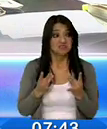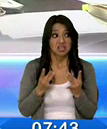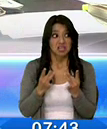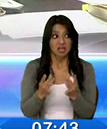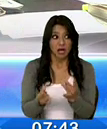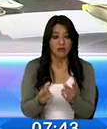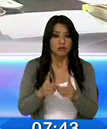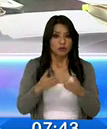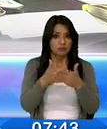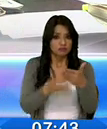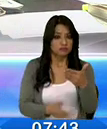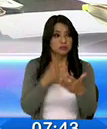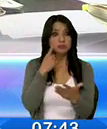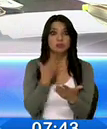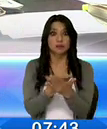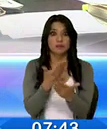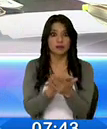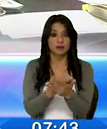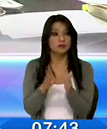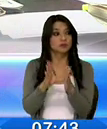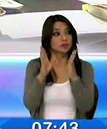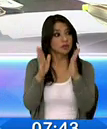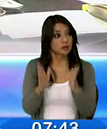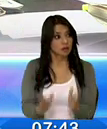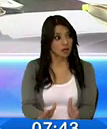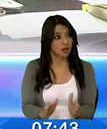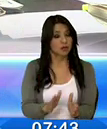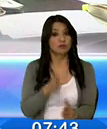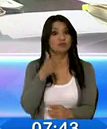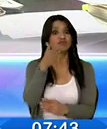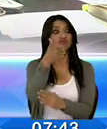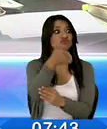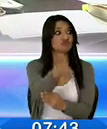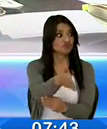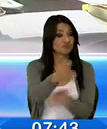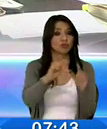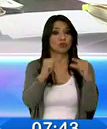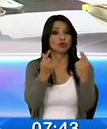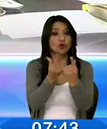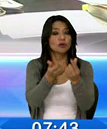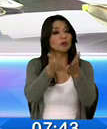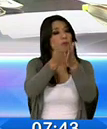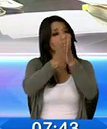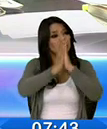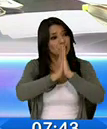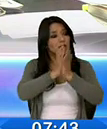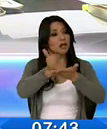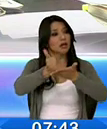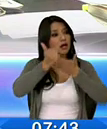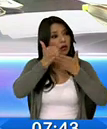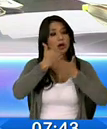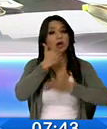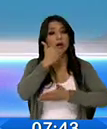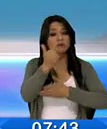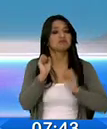y documentada de que cuando hay ciudadanos venezolanos que van a esa misión diplomática a solicitar algún tipo de ayuda,